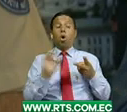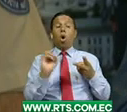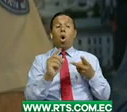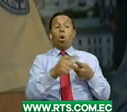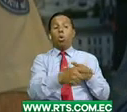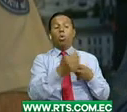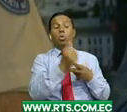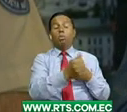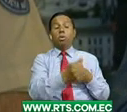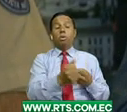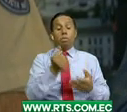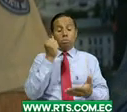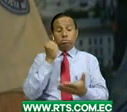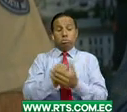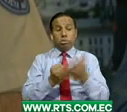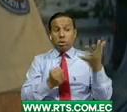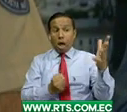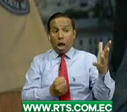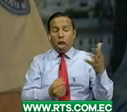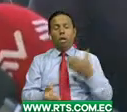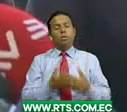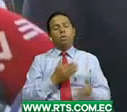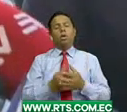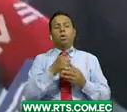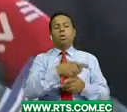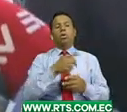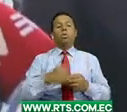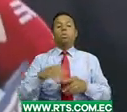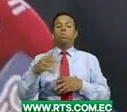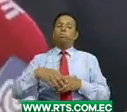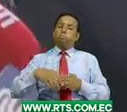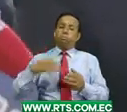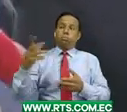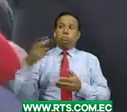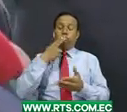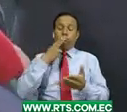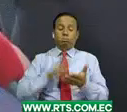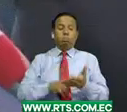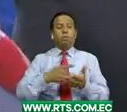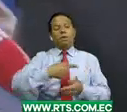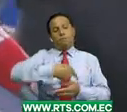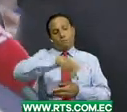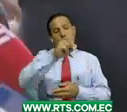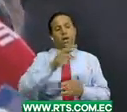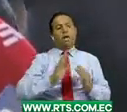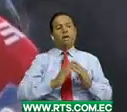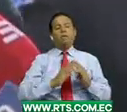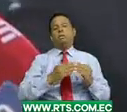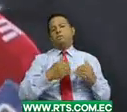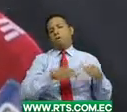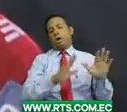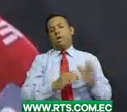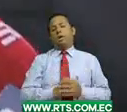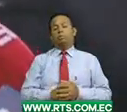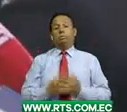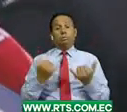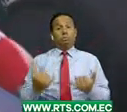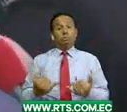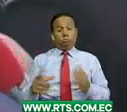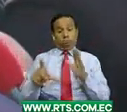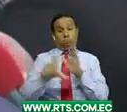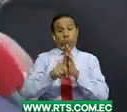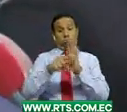han implementado algunos formularios de multas. Todas las sanciones son sanciones administrativas, que son las que en este momento permite la ley. Son